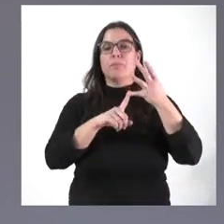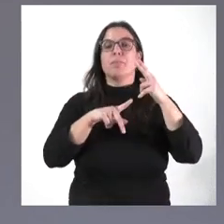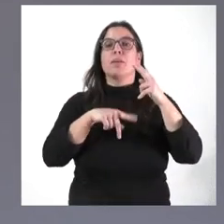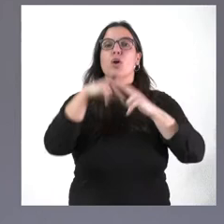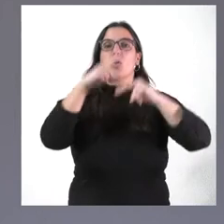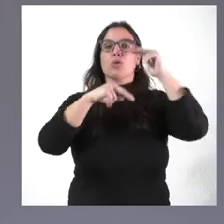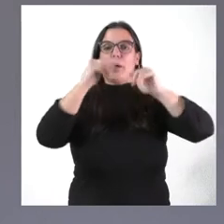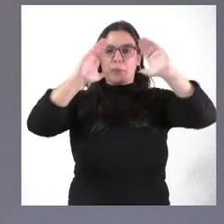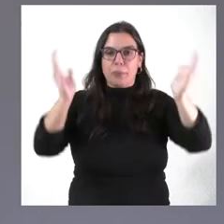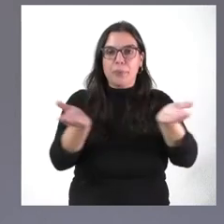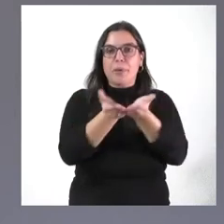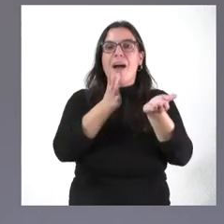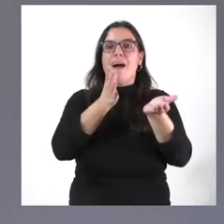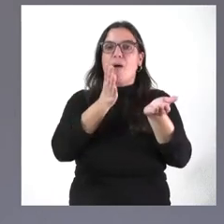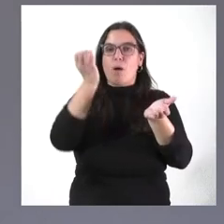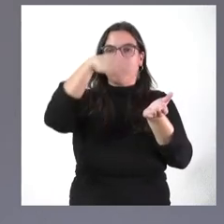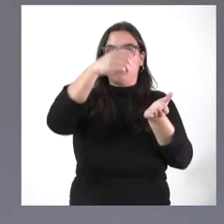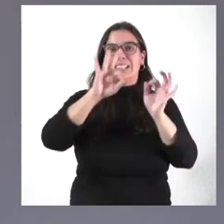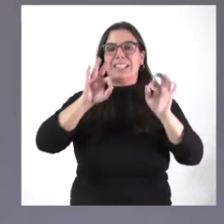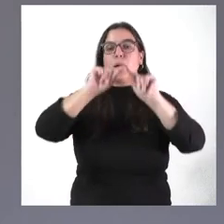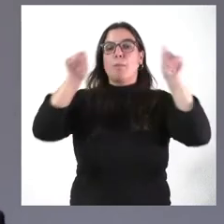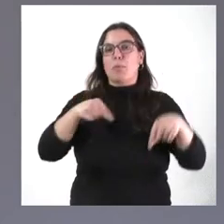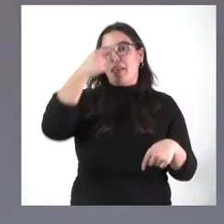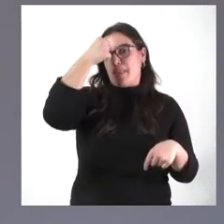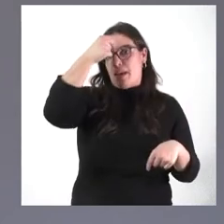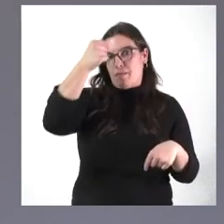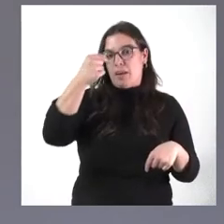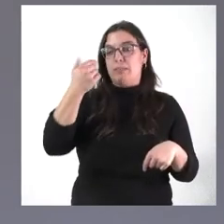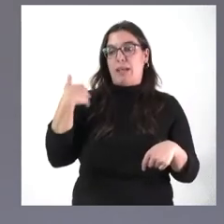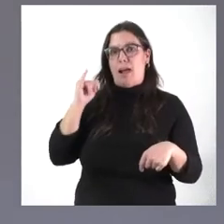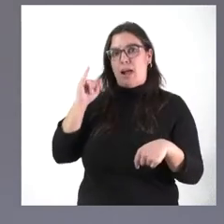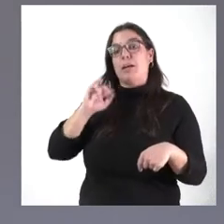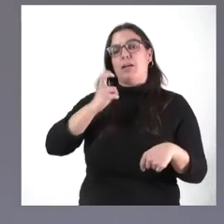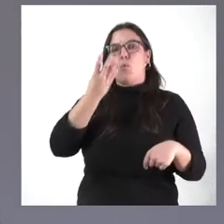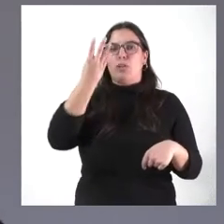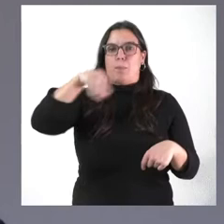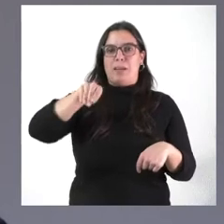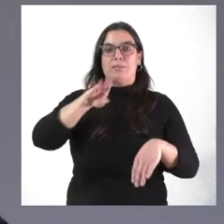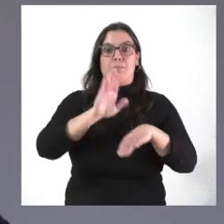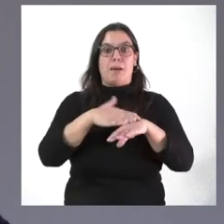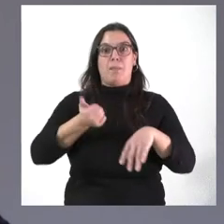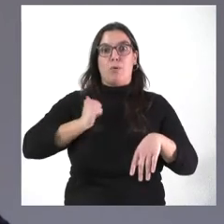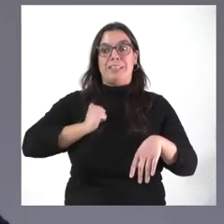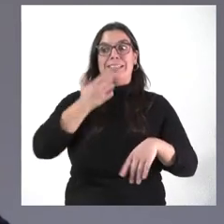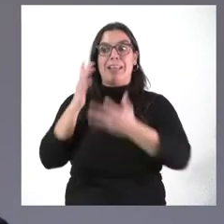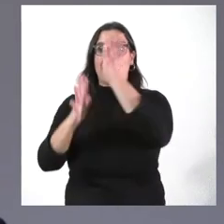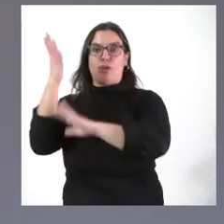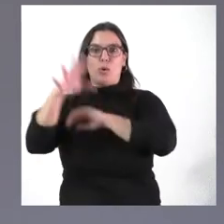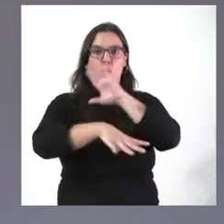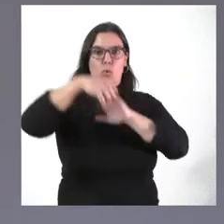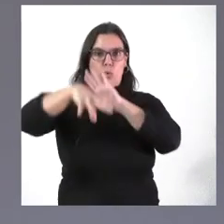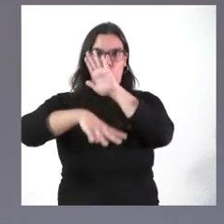Balsas nuevas de agua la provincia de Ávila para que integraran las que ya existen para lucha acontecimientos forestales que son otros